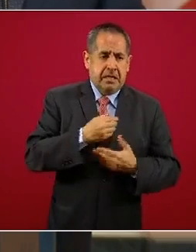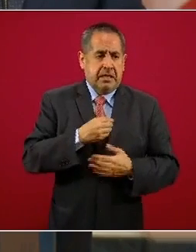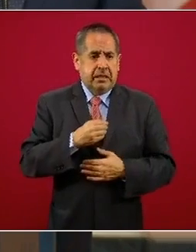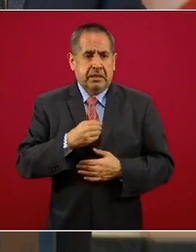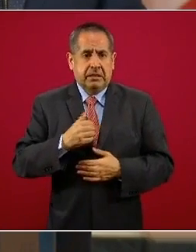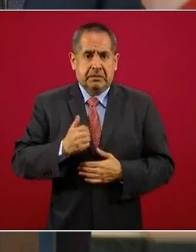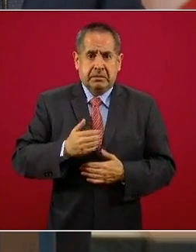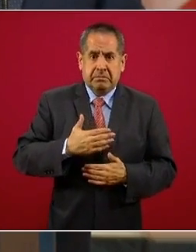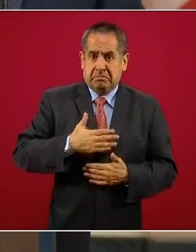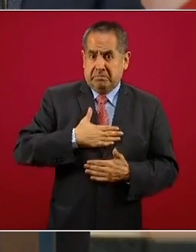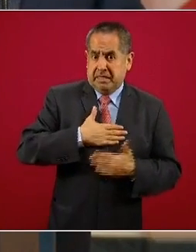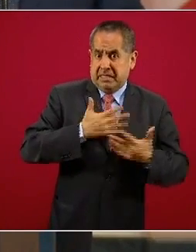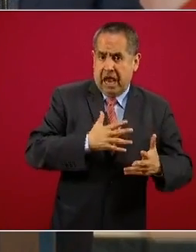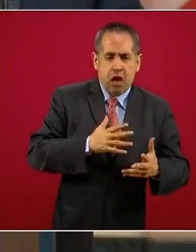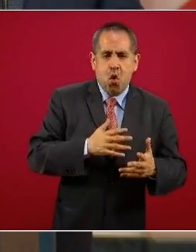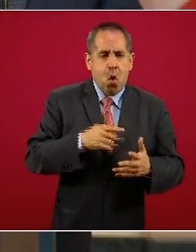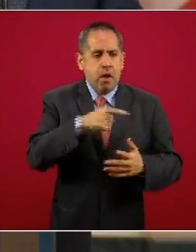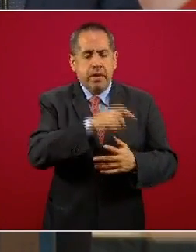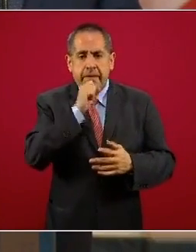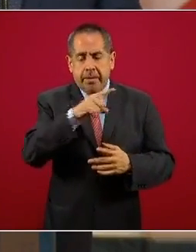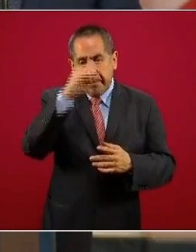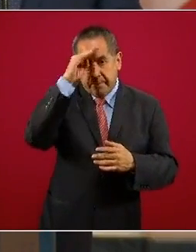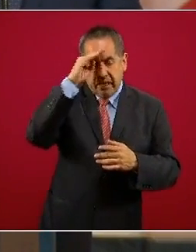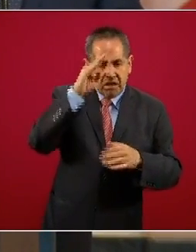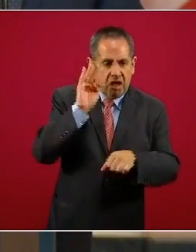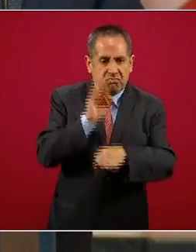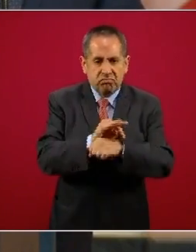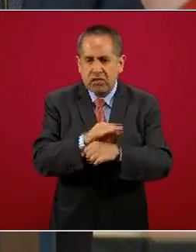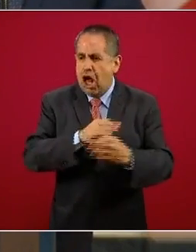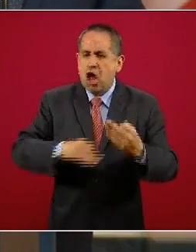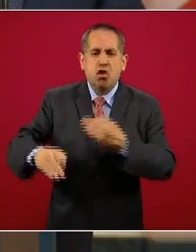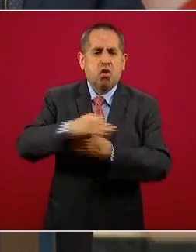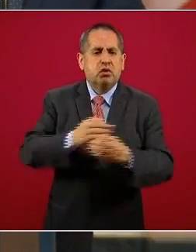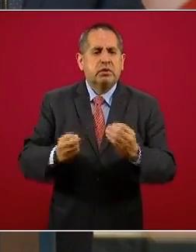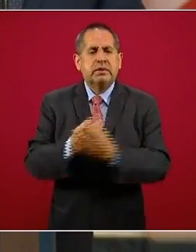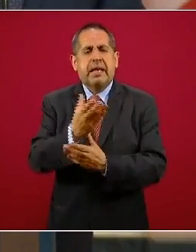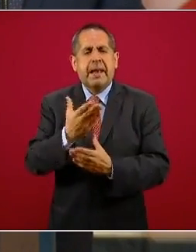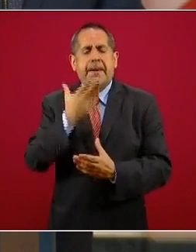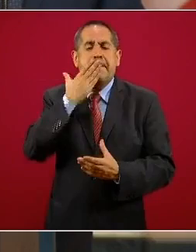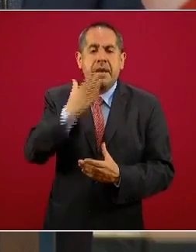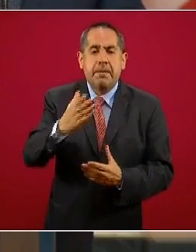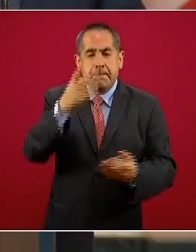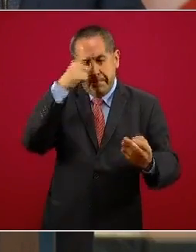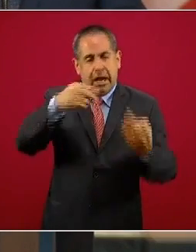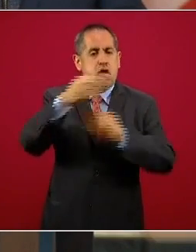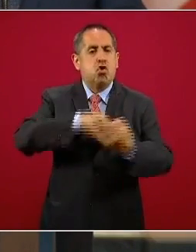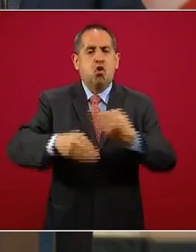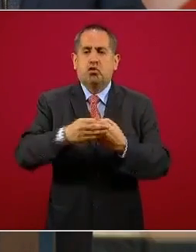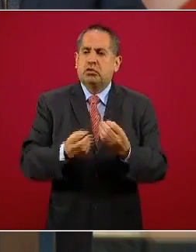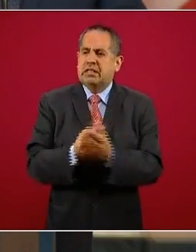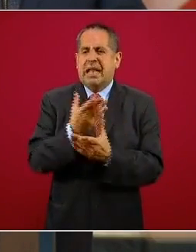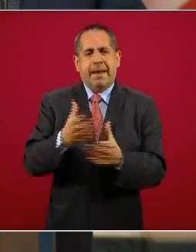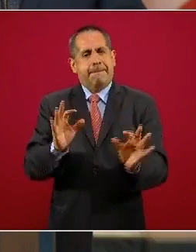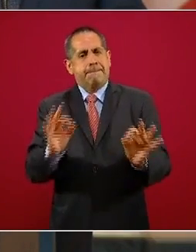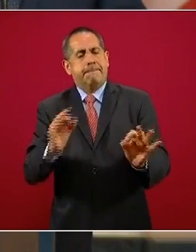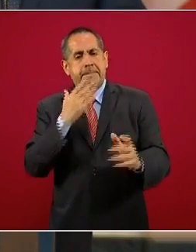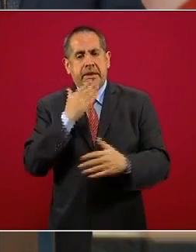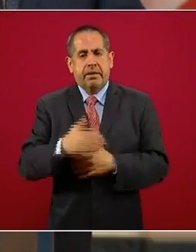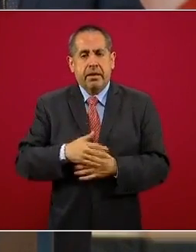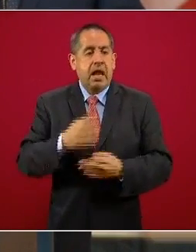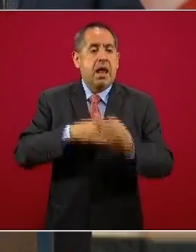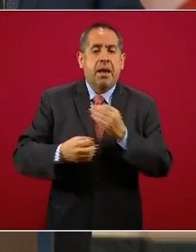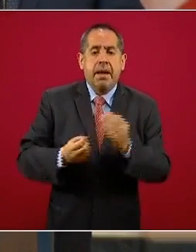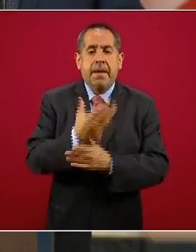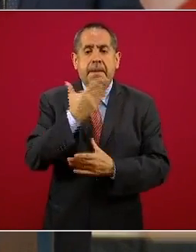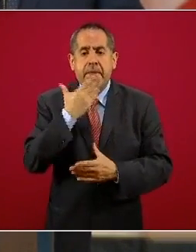también en que nos vaya bien a todos, que le vaya